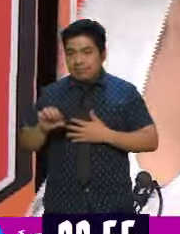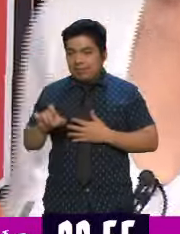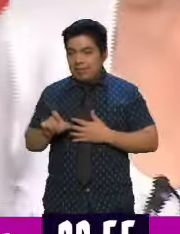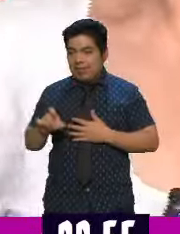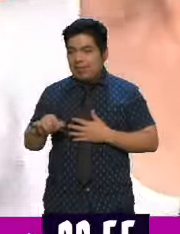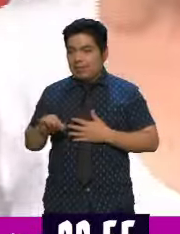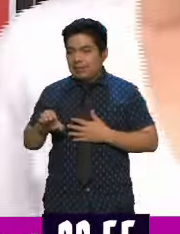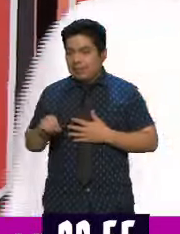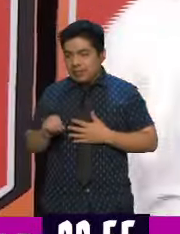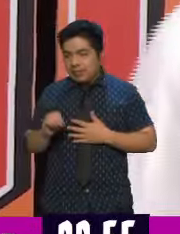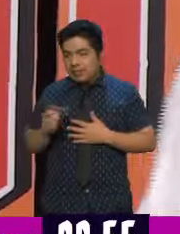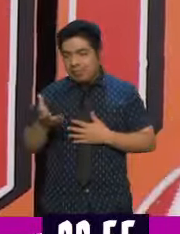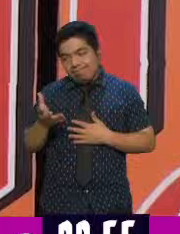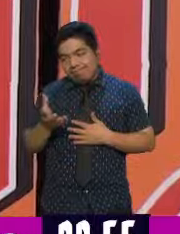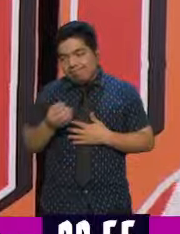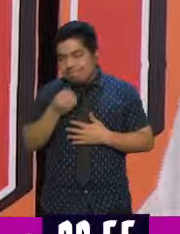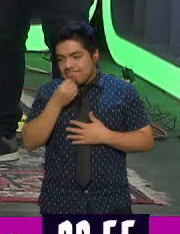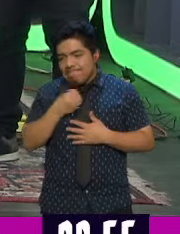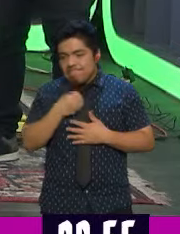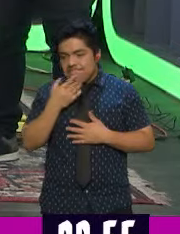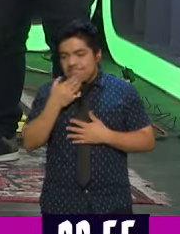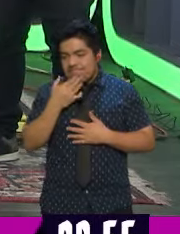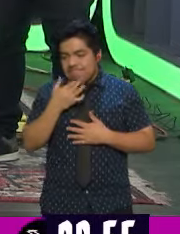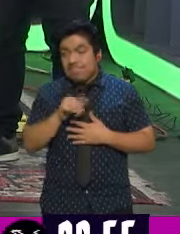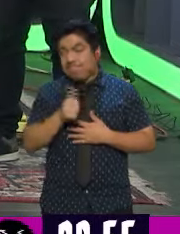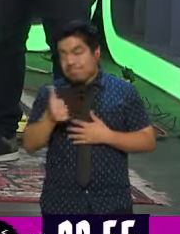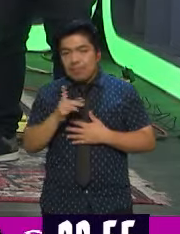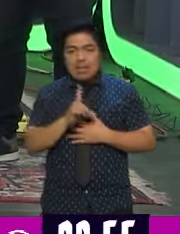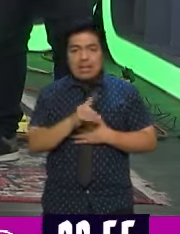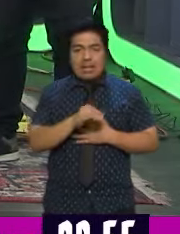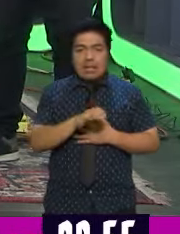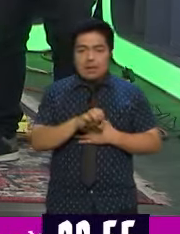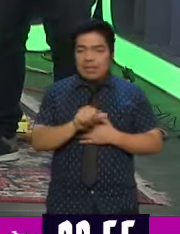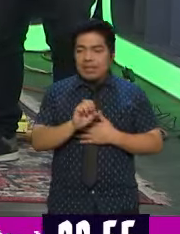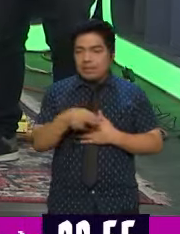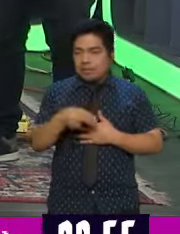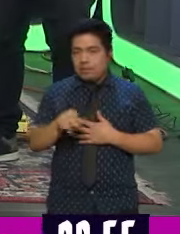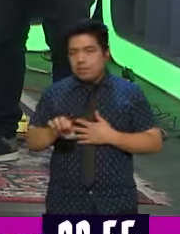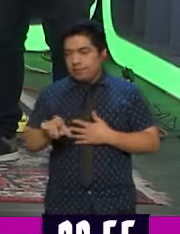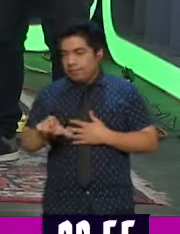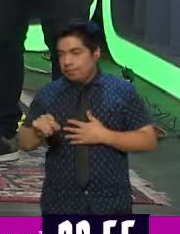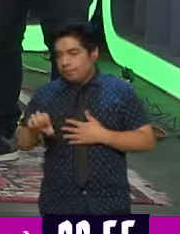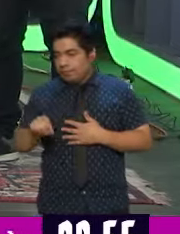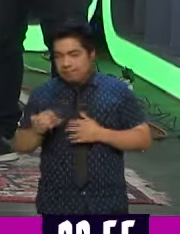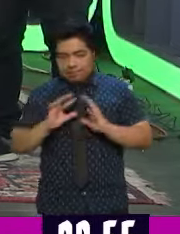Ajá, entonces fuimos... Bueno, Dimensión Exilio, porque pues somos exacto, ya.